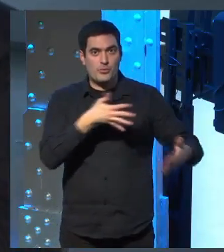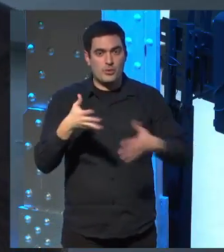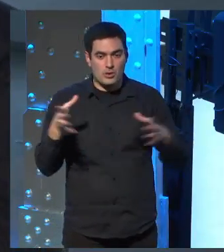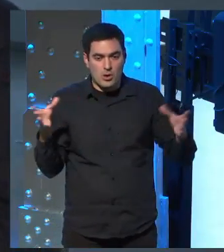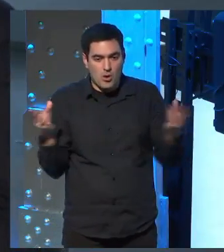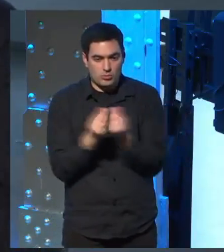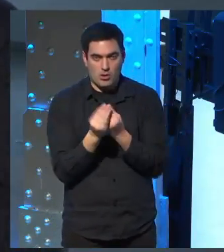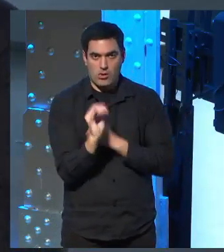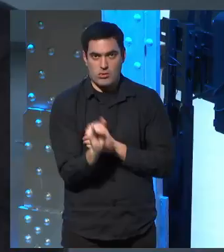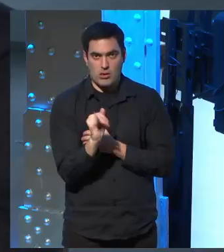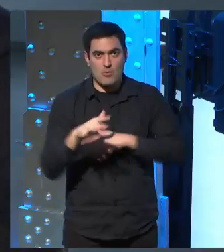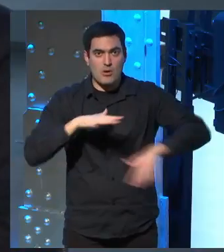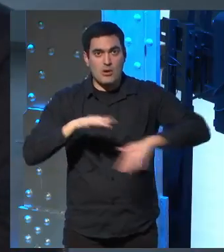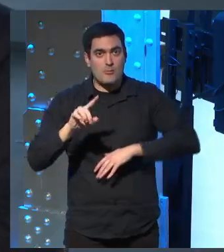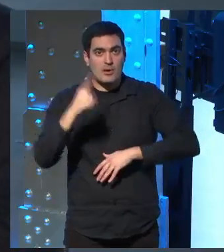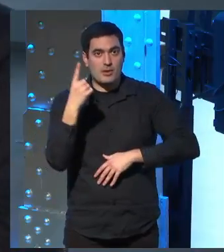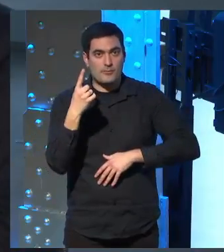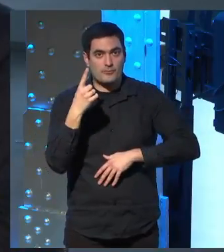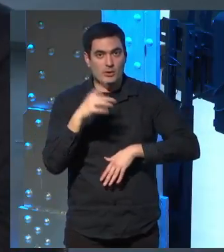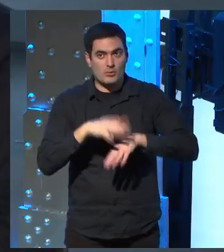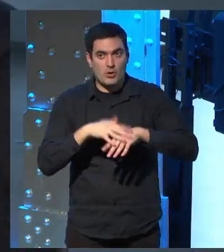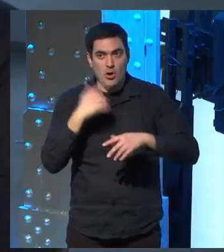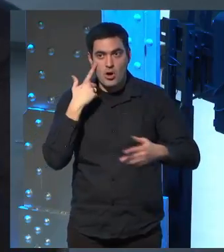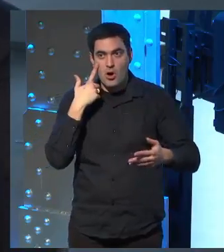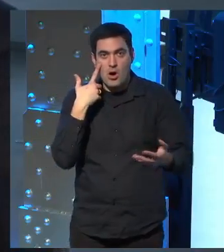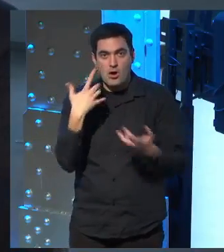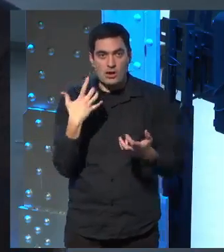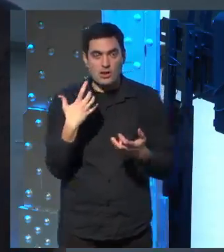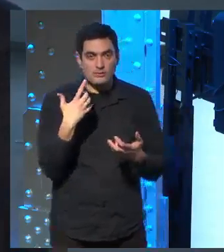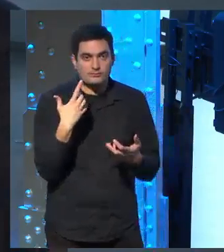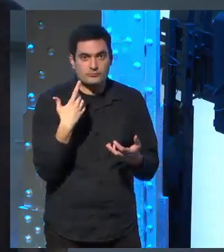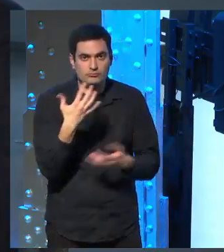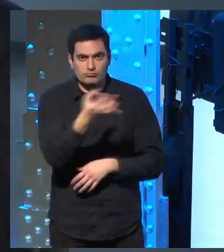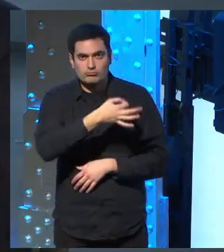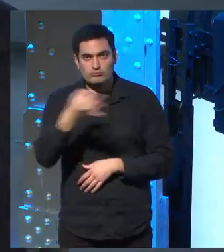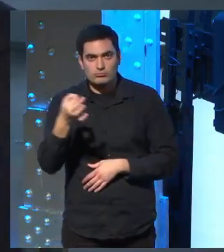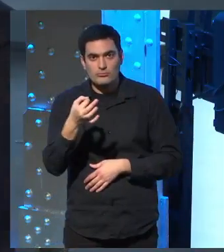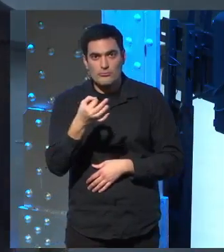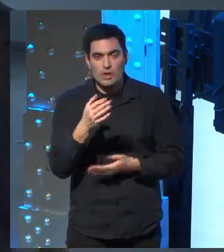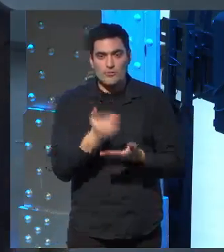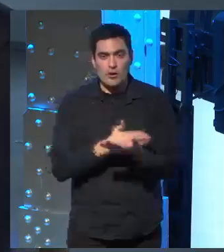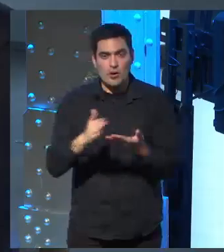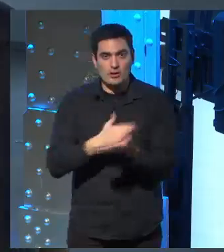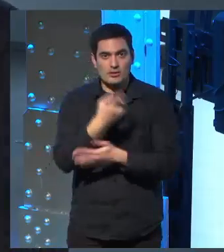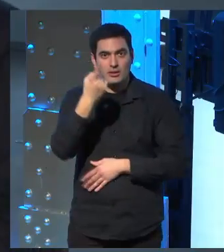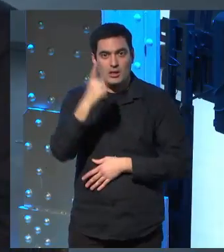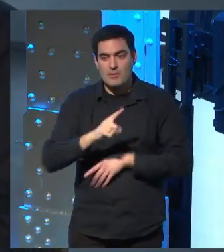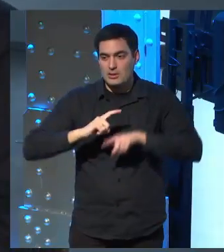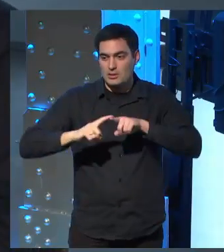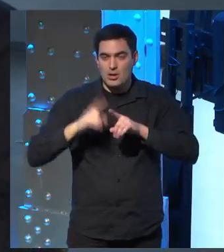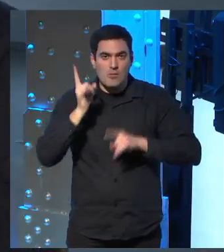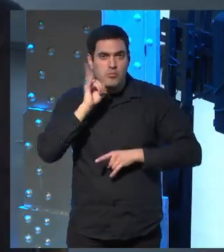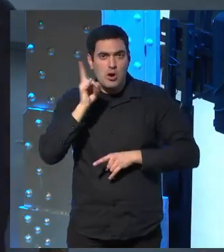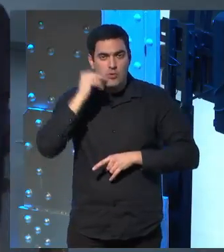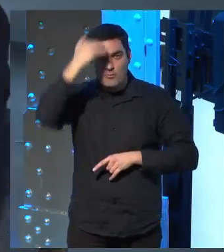en bloque. Y bueno, el primer movimiento es una originalidad extraordinaria, esa mezcla constante de lo lírico, lo poético y también del aspecto más percusivo